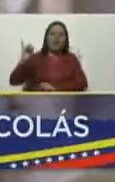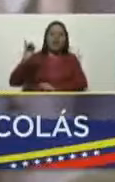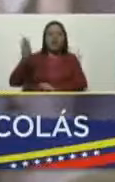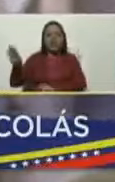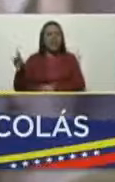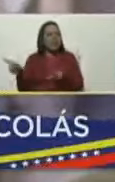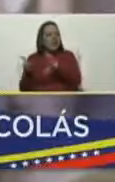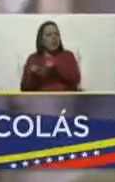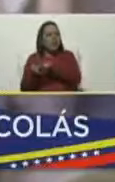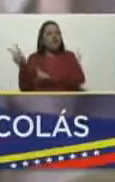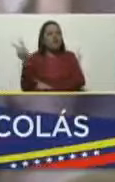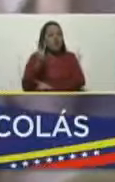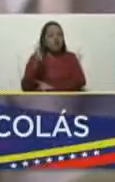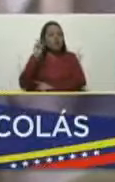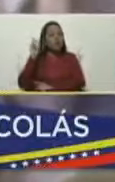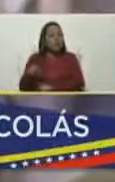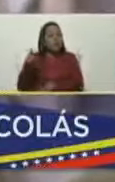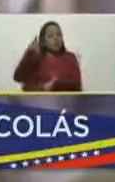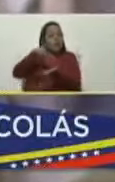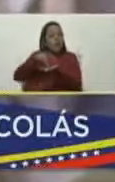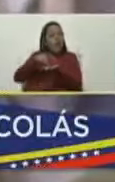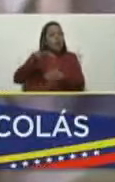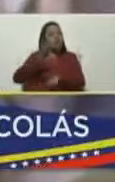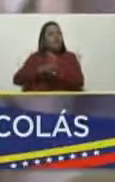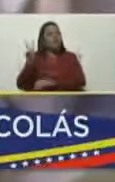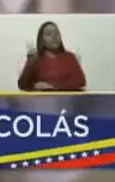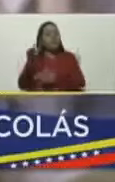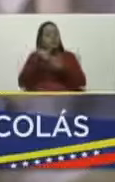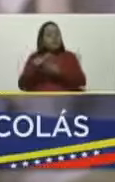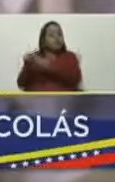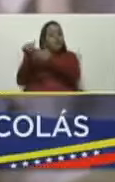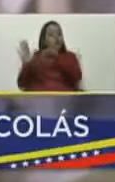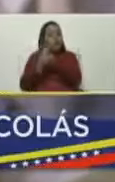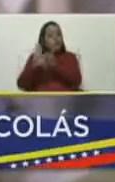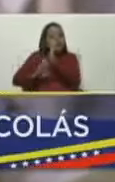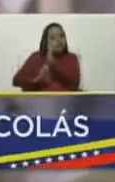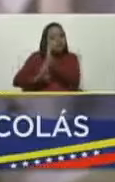decir que Venezuela también está participando, porque Venezuela es líder en crecimiento en